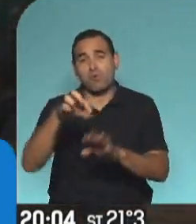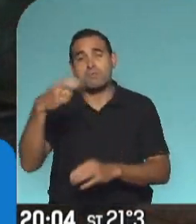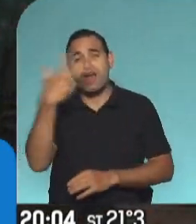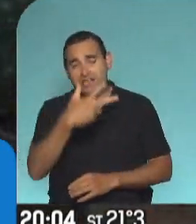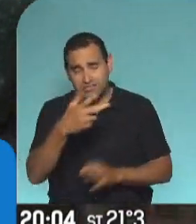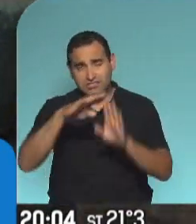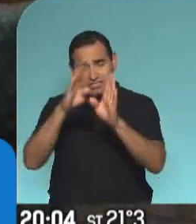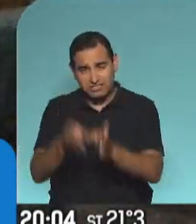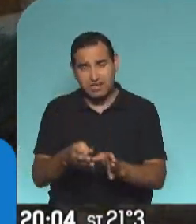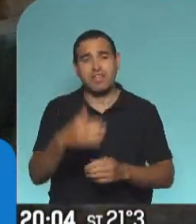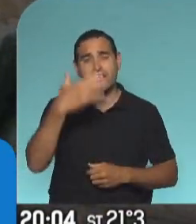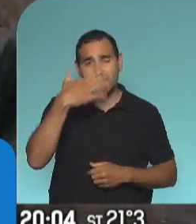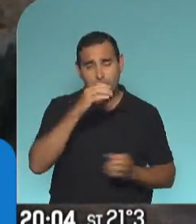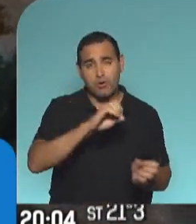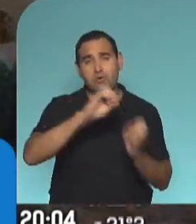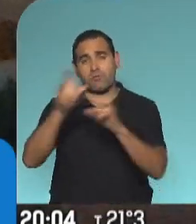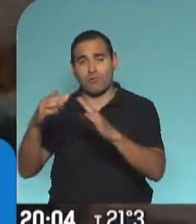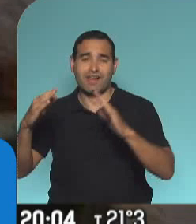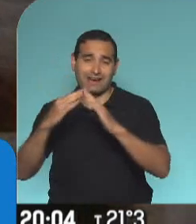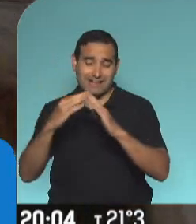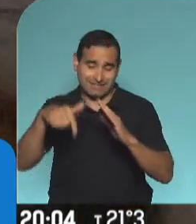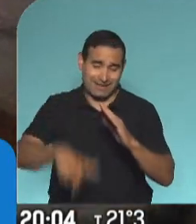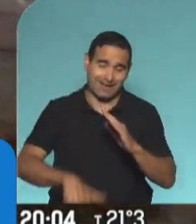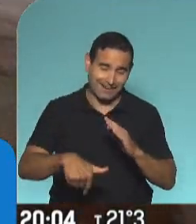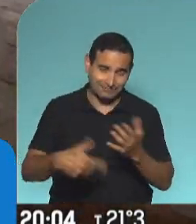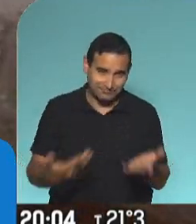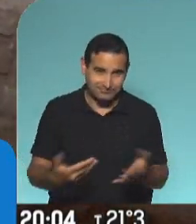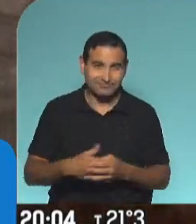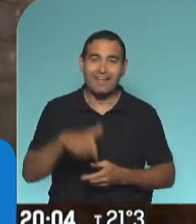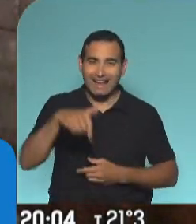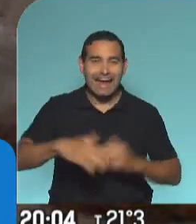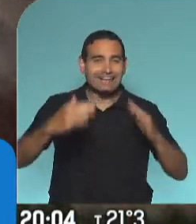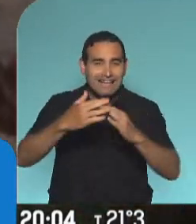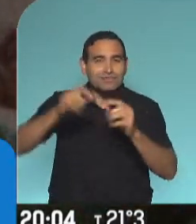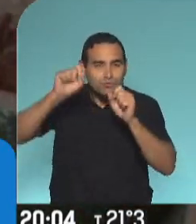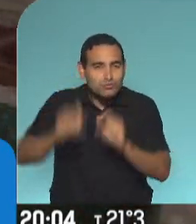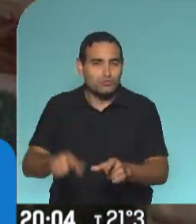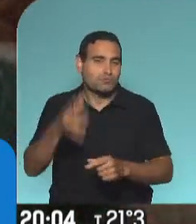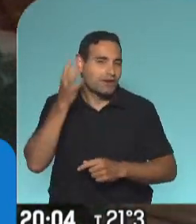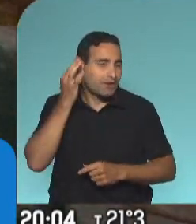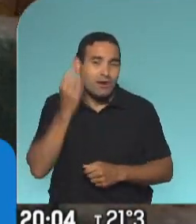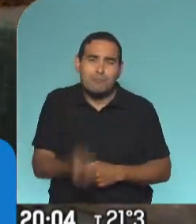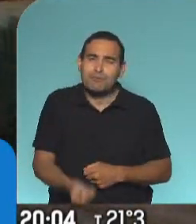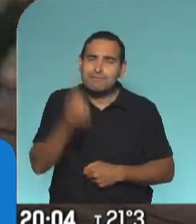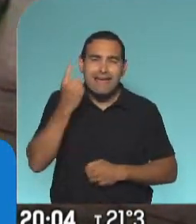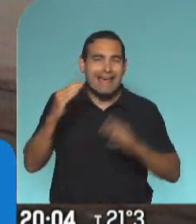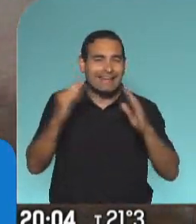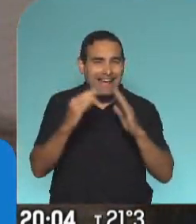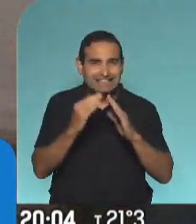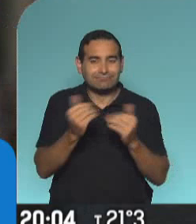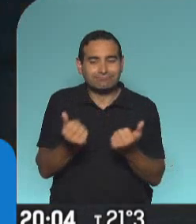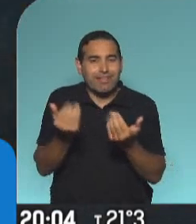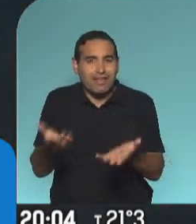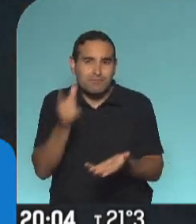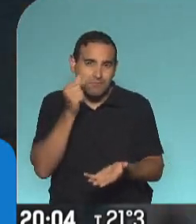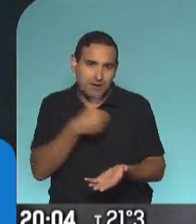tiempo, fue el paso transitorio intermedio hasta que vino acá y esta era su casa. Ajá. La primera casa que él podía darle a los padres y a la abuela.